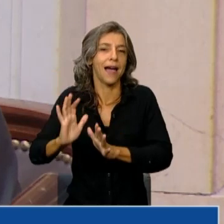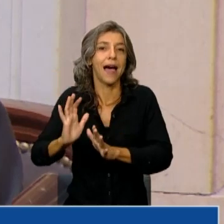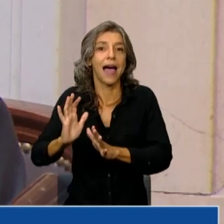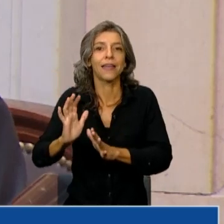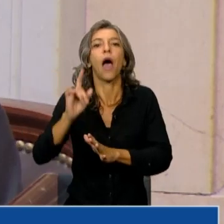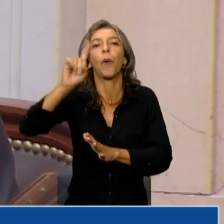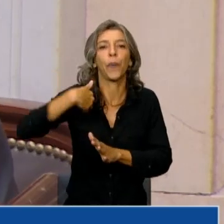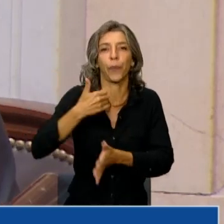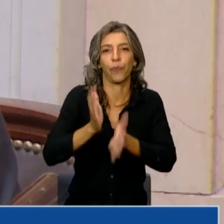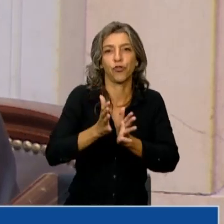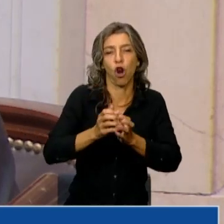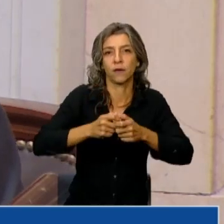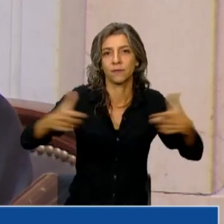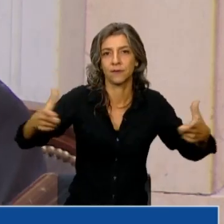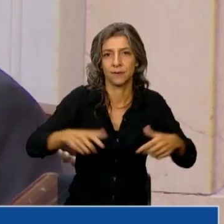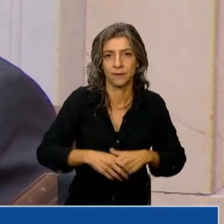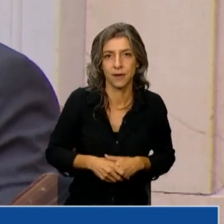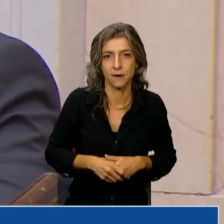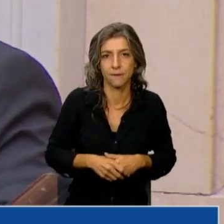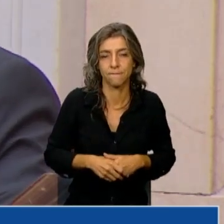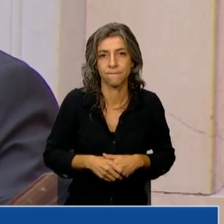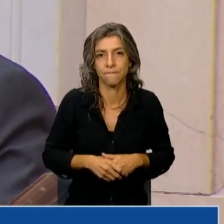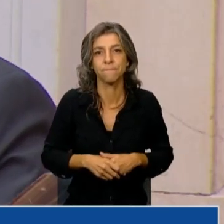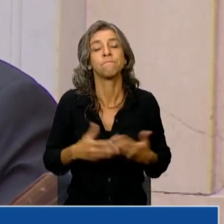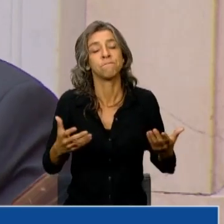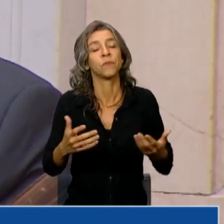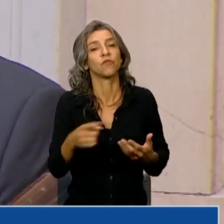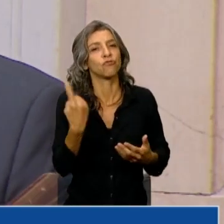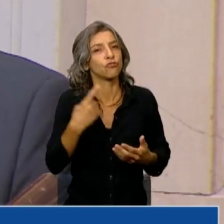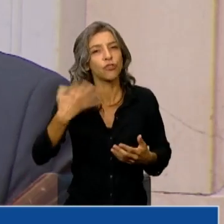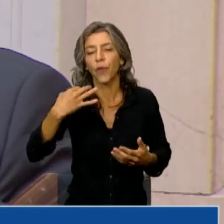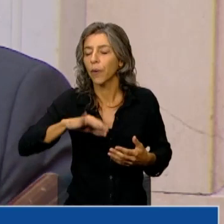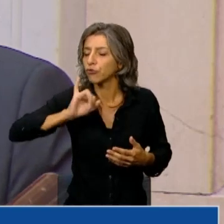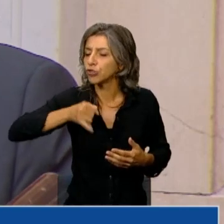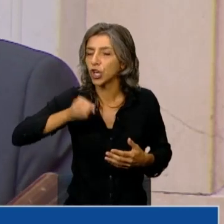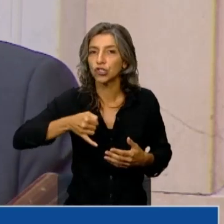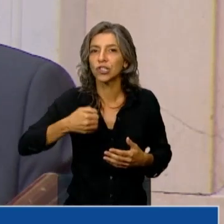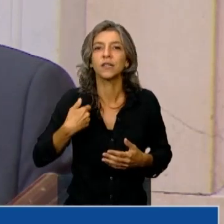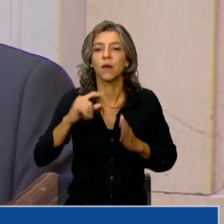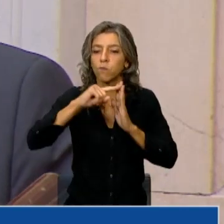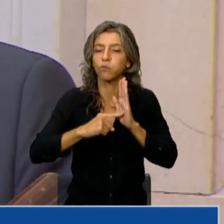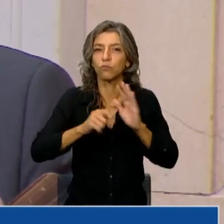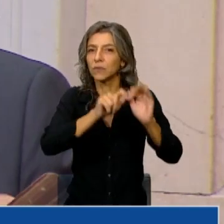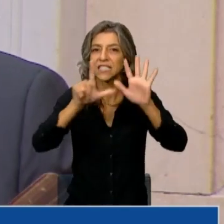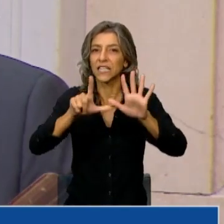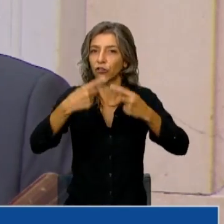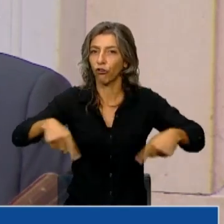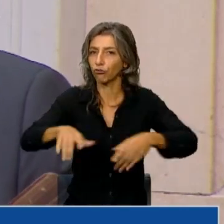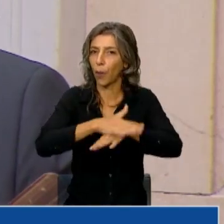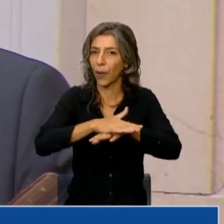venta minoritaria de estupefacientes. Y para eso nosotros tenemos que mencionar 7 cuestiones muy básicas que hay que llevar